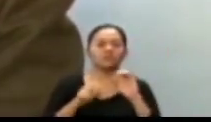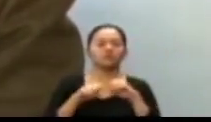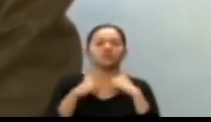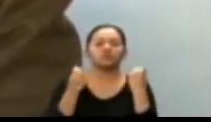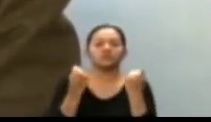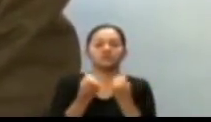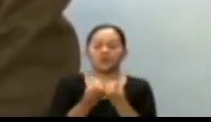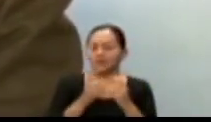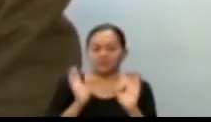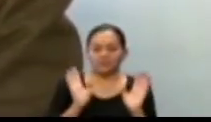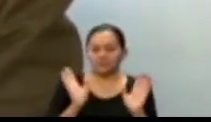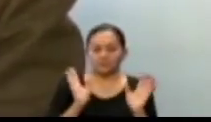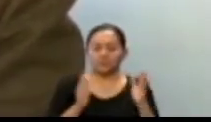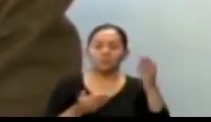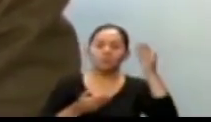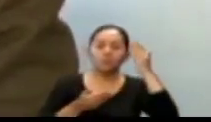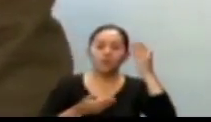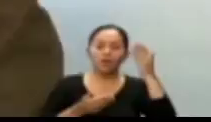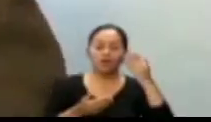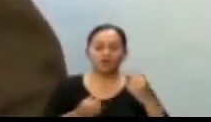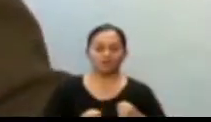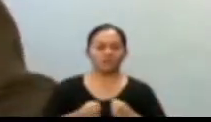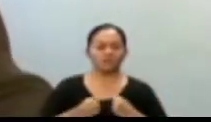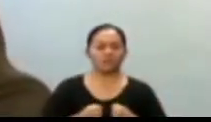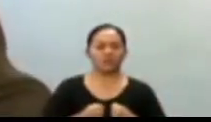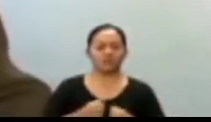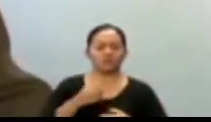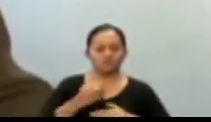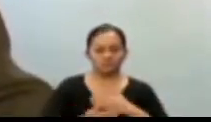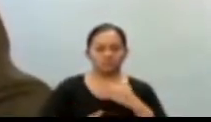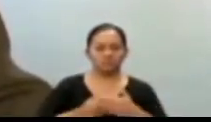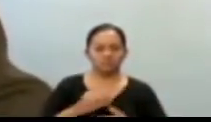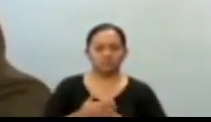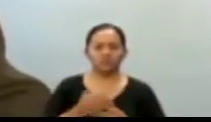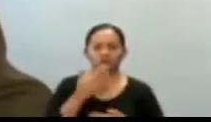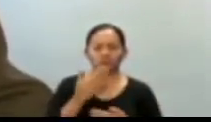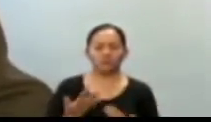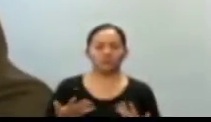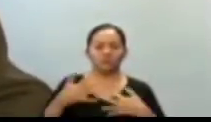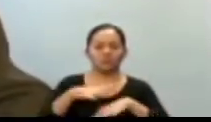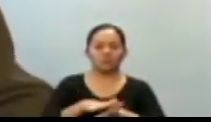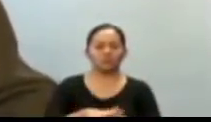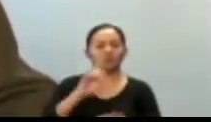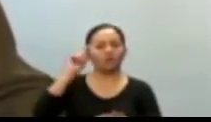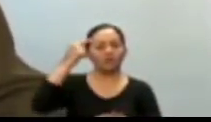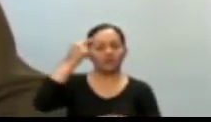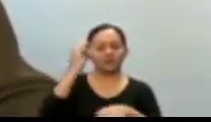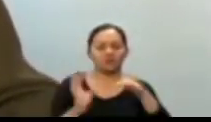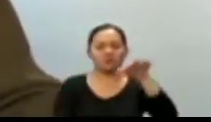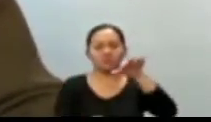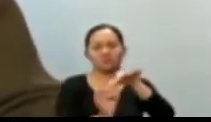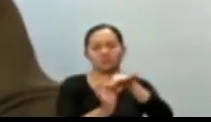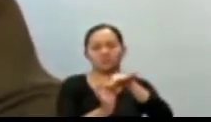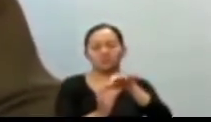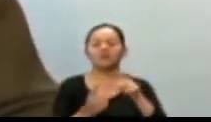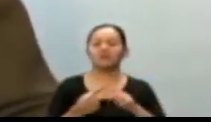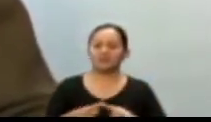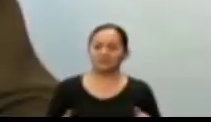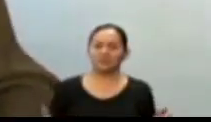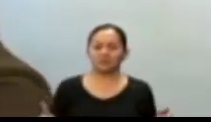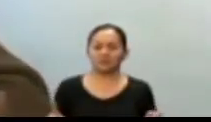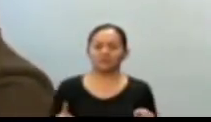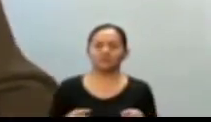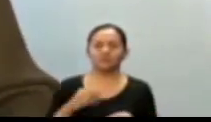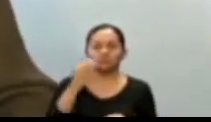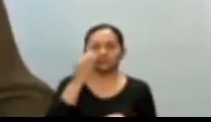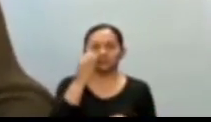actores sociales, sino son fuerzas políticas que están vinculadas a los procesos de gobierno de América Latina. Esa es la característica. Es decir,